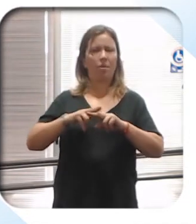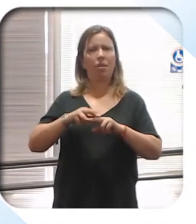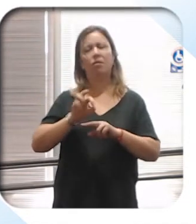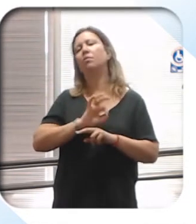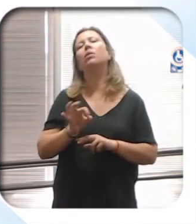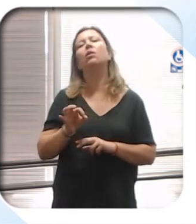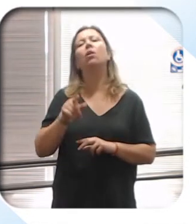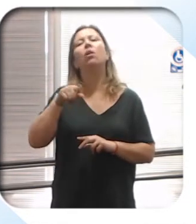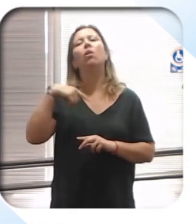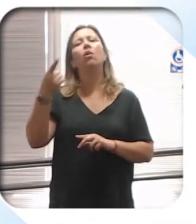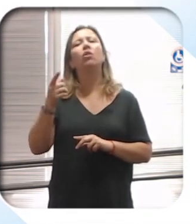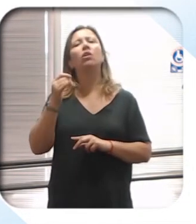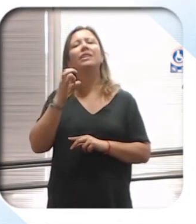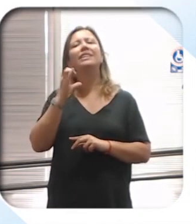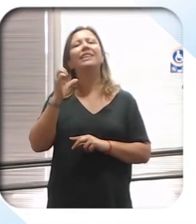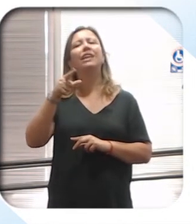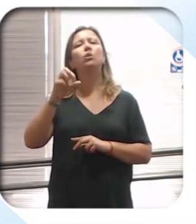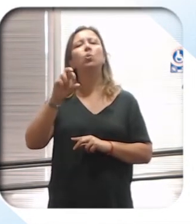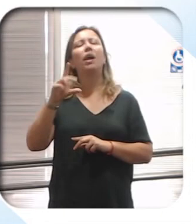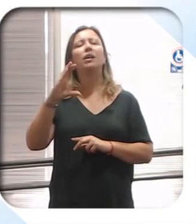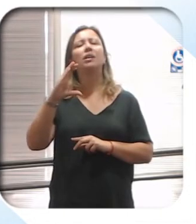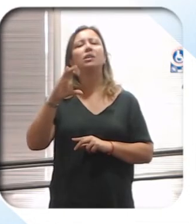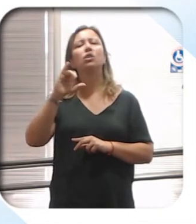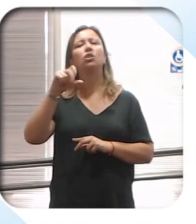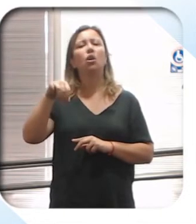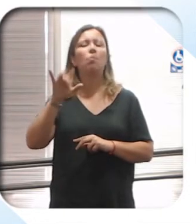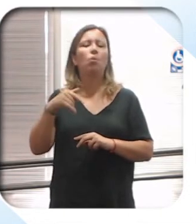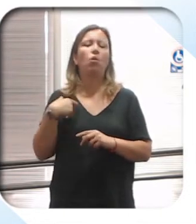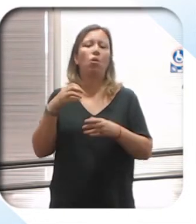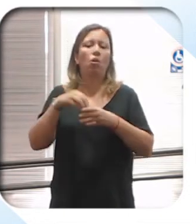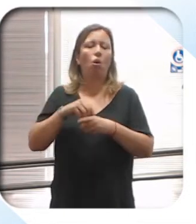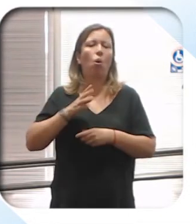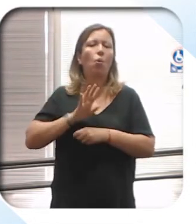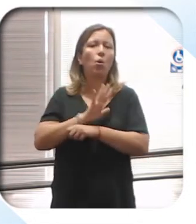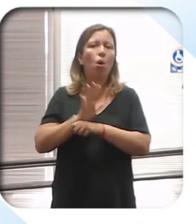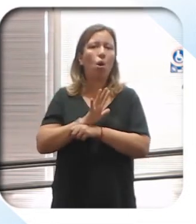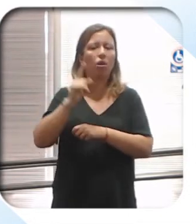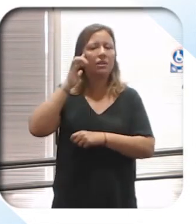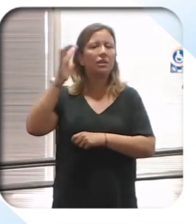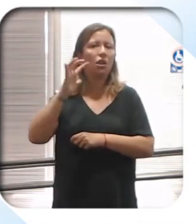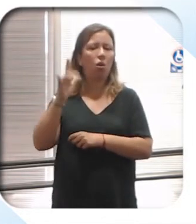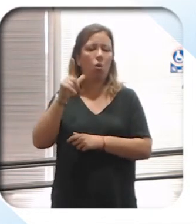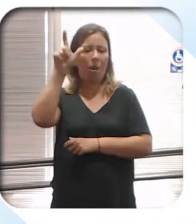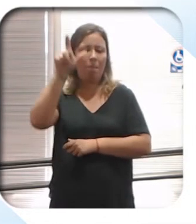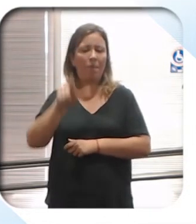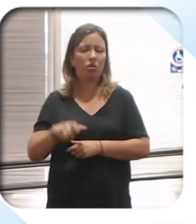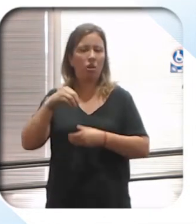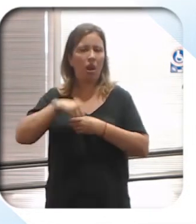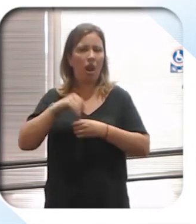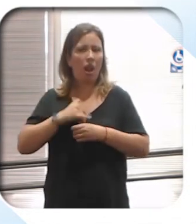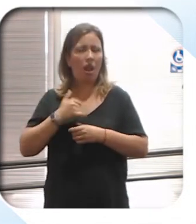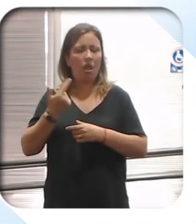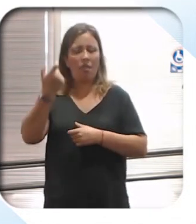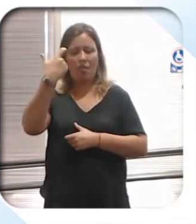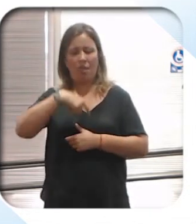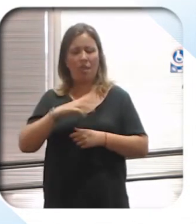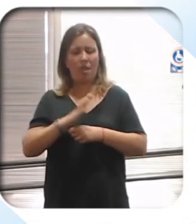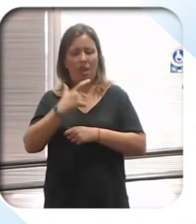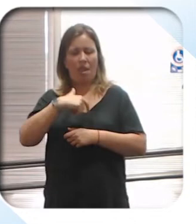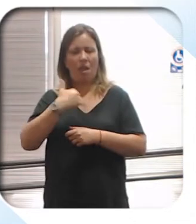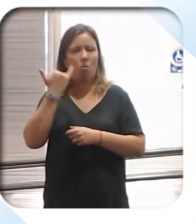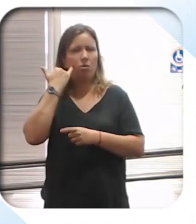Sexuación. La sexuación es el conjunto de fases biológicas y psicológicas por las que atraviesa un individuo que contribuyen a caracterizar